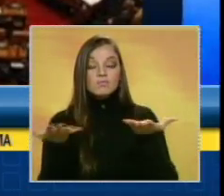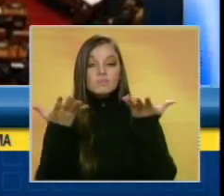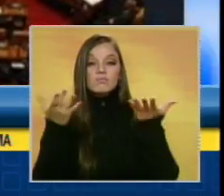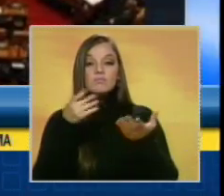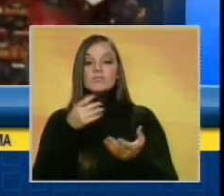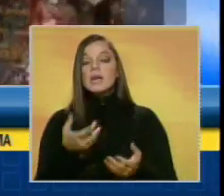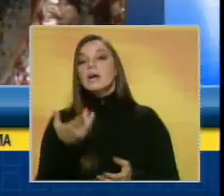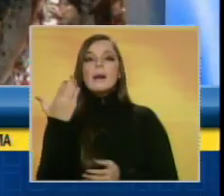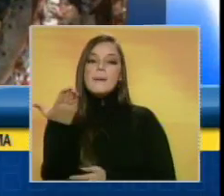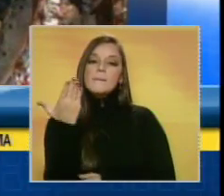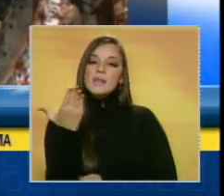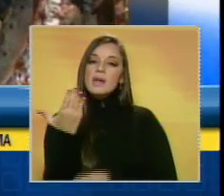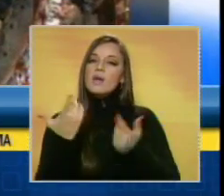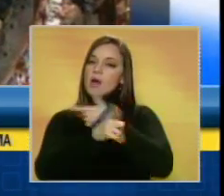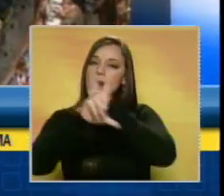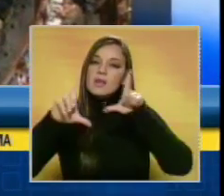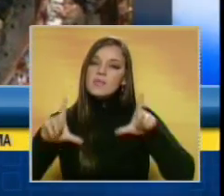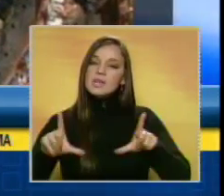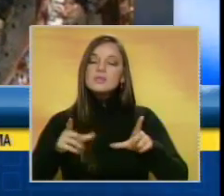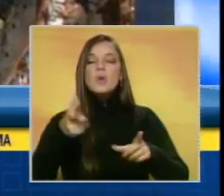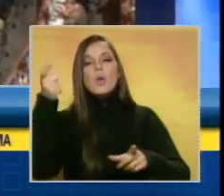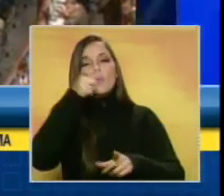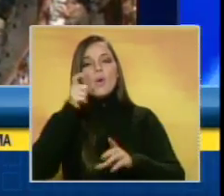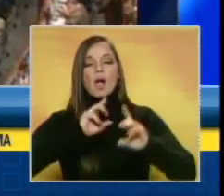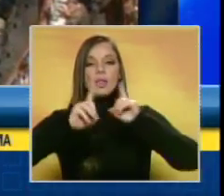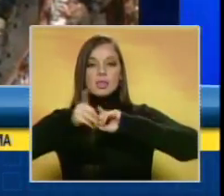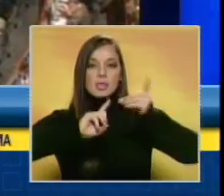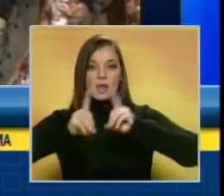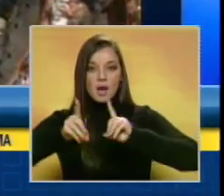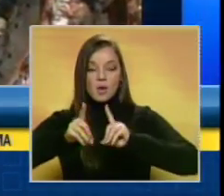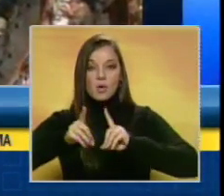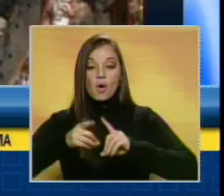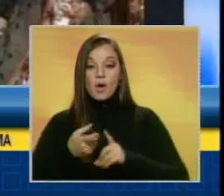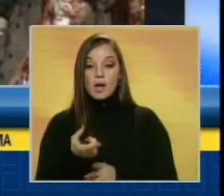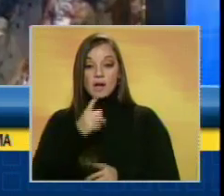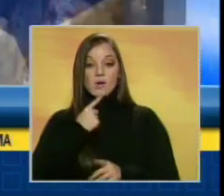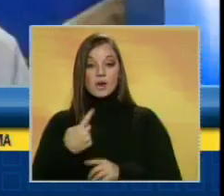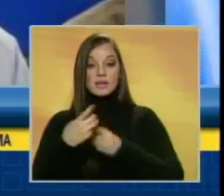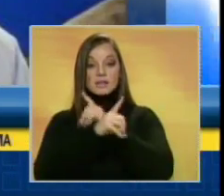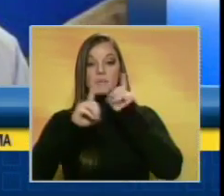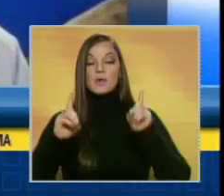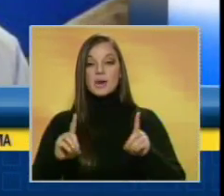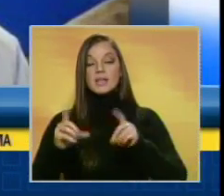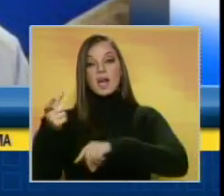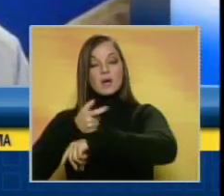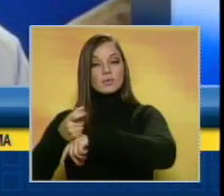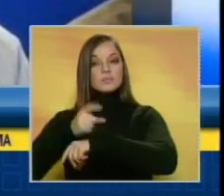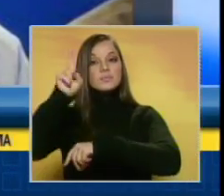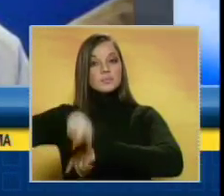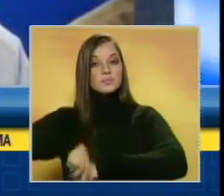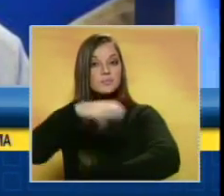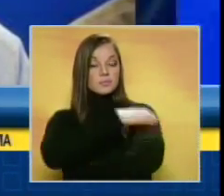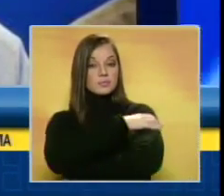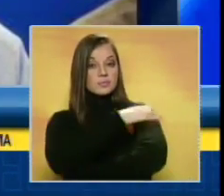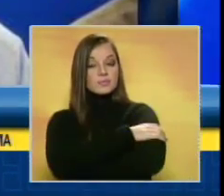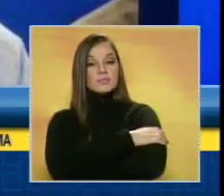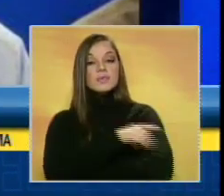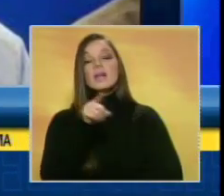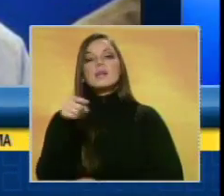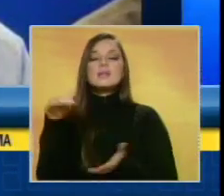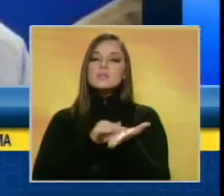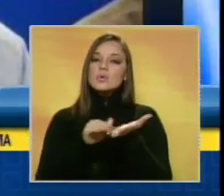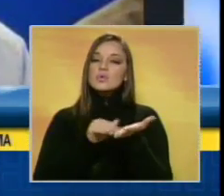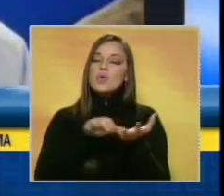intención de abogar por el establecimiento de un diálogo fértil, basado en las garantías democráticas entre el gobierno y la oposición, como solución